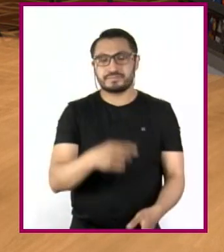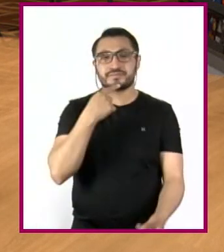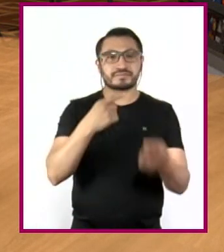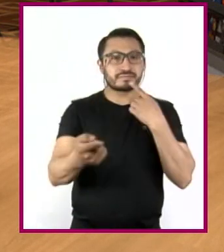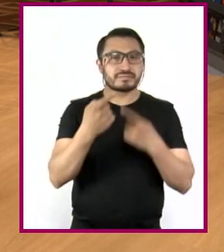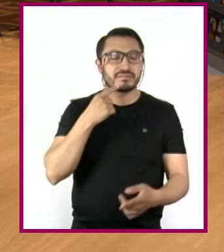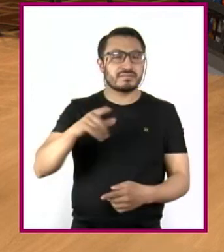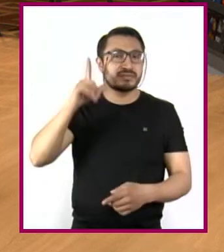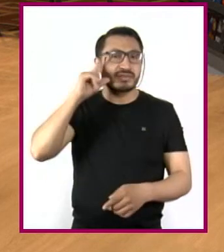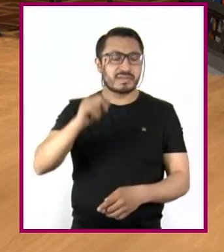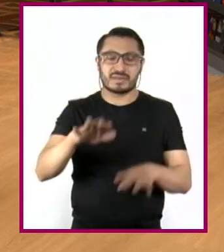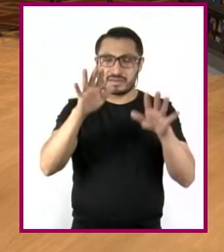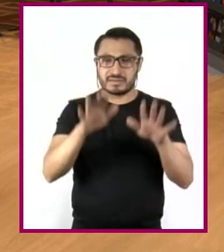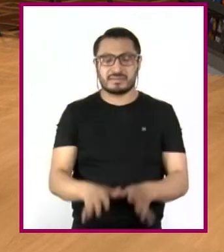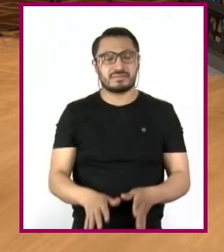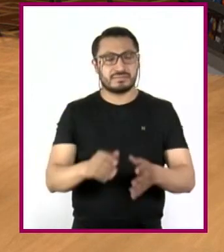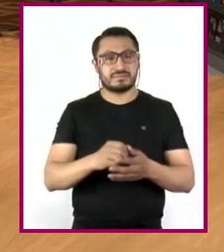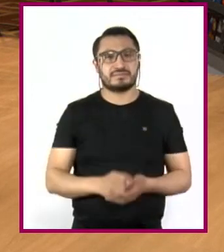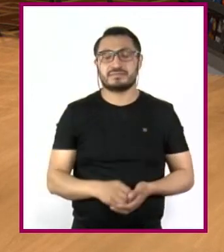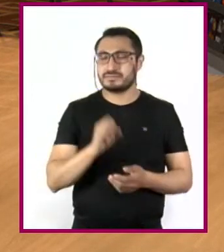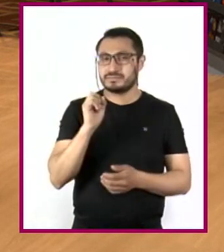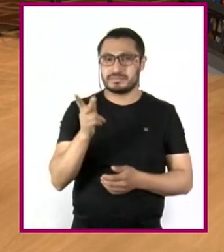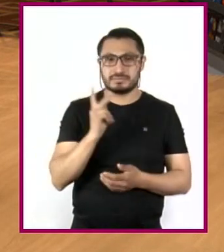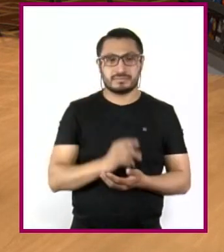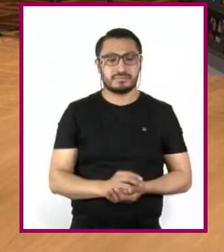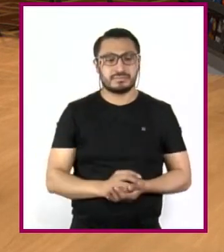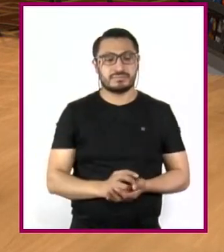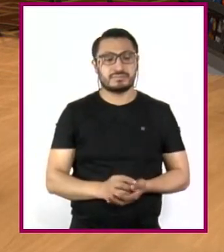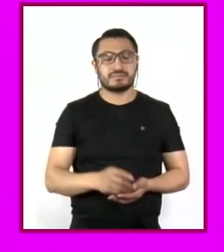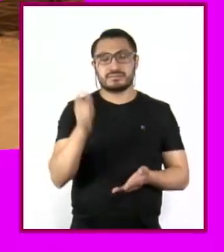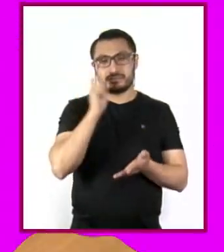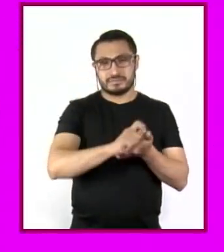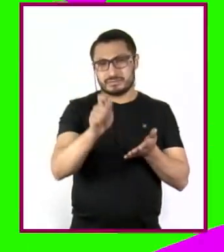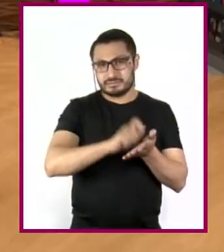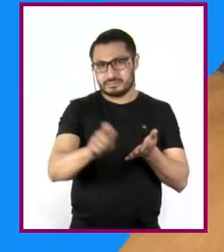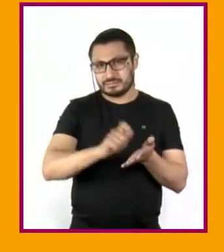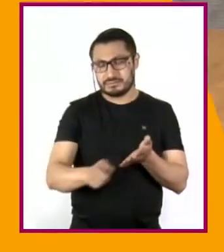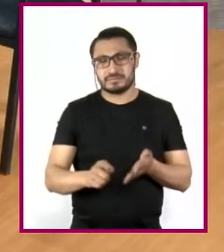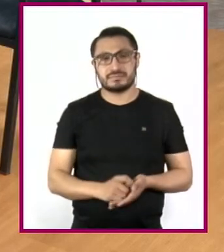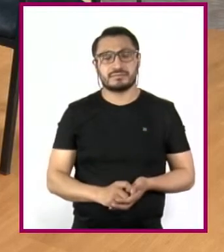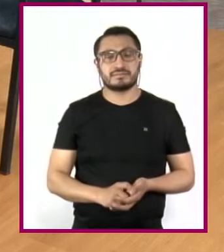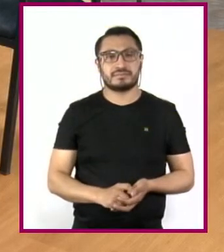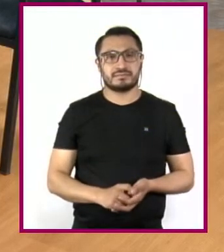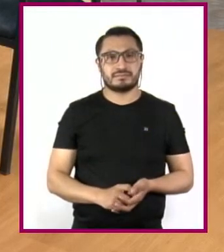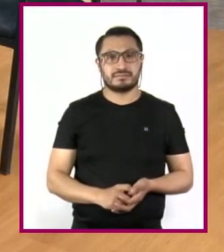charla mañanita con más calmita. Está bueno. La cuenta, por favor.